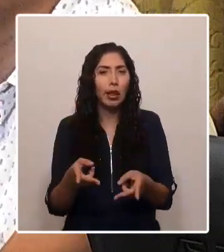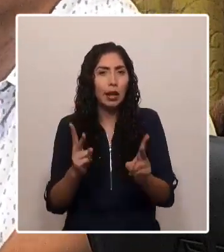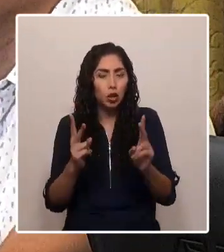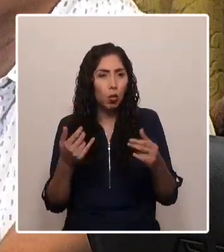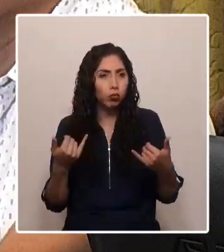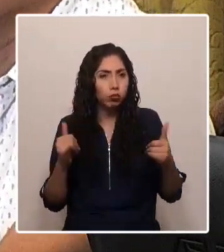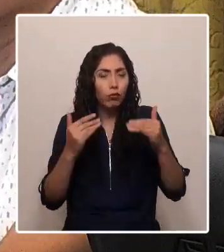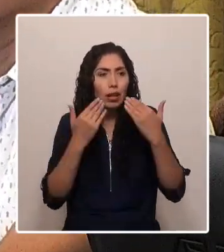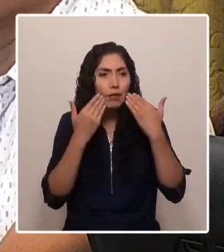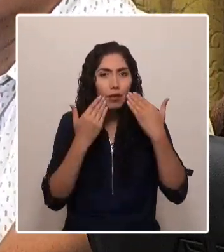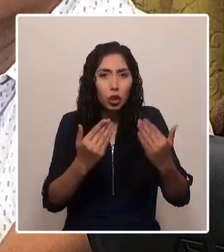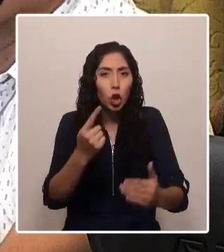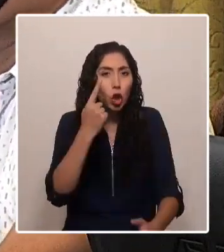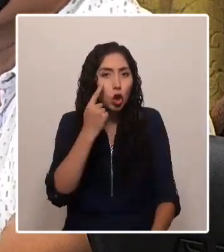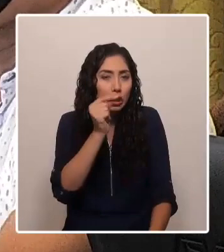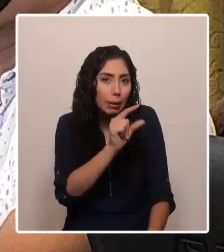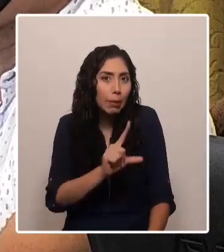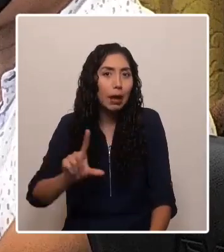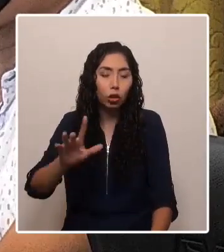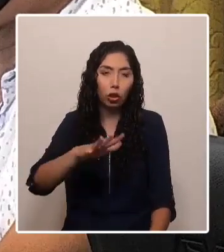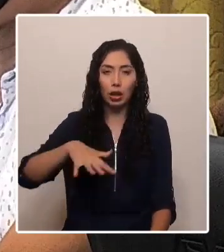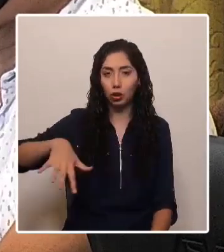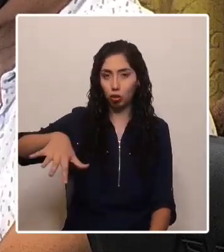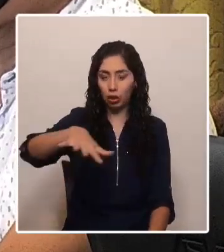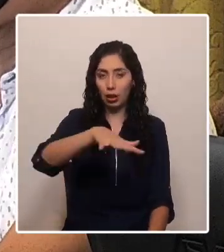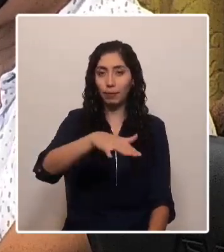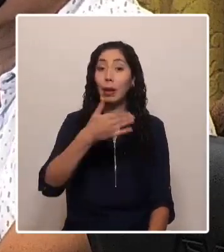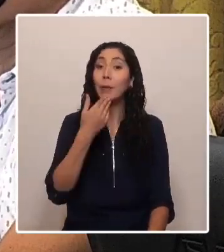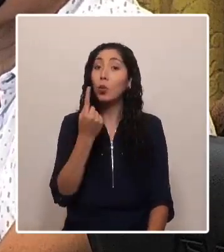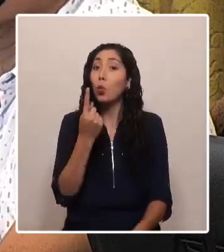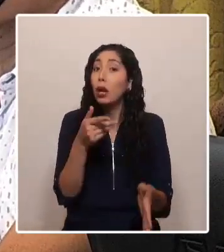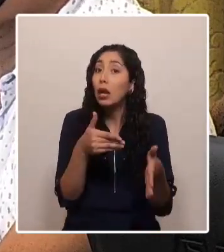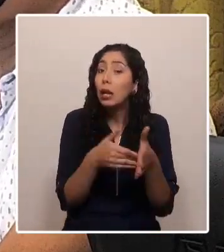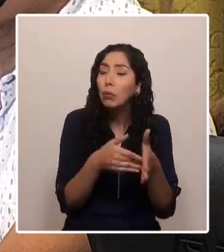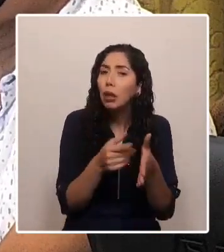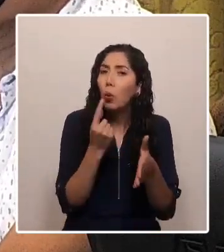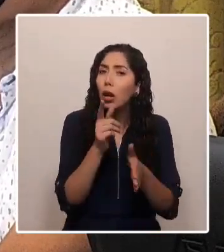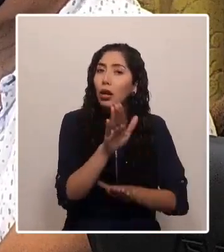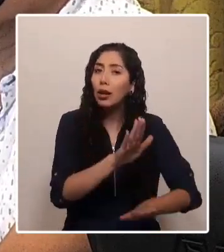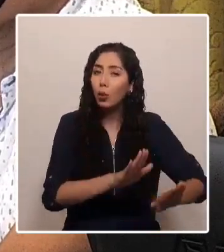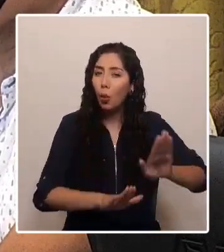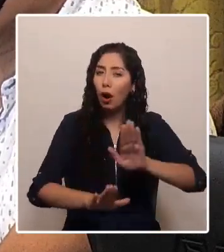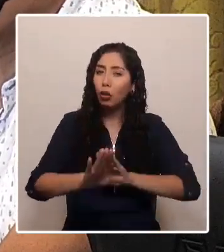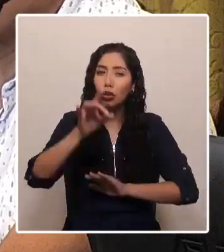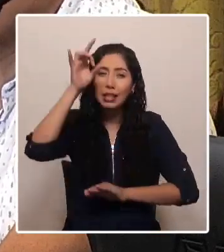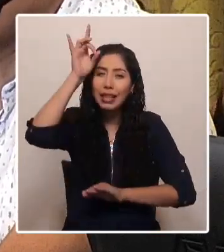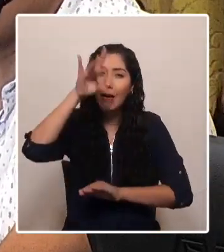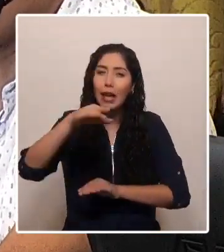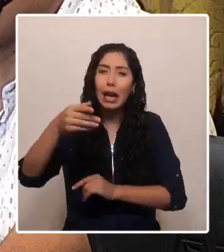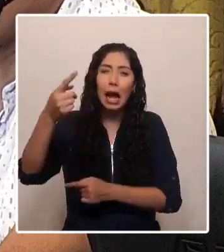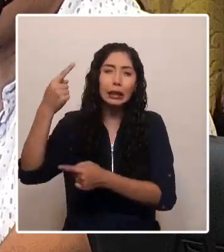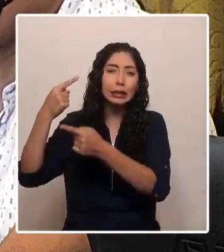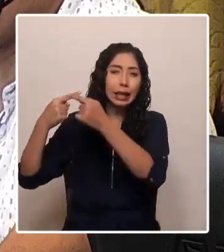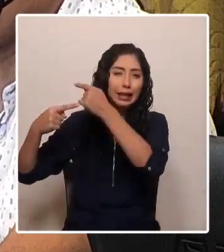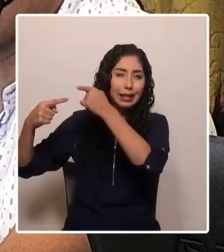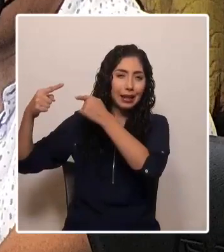toda la sociedad. Además, uno de sus límites es el resguardo de los saberes ancestrales. Si bien el segundo